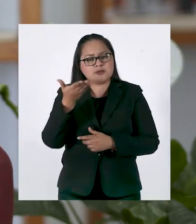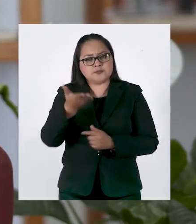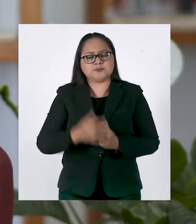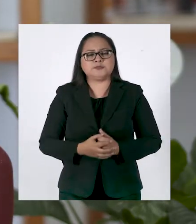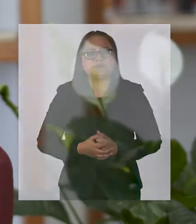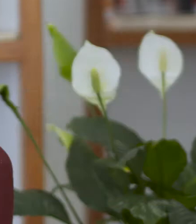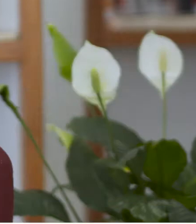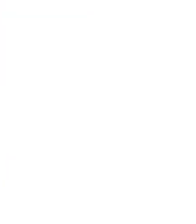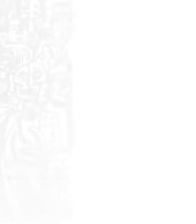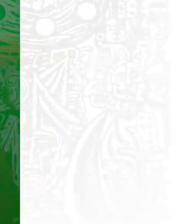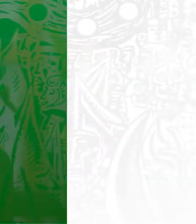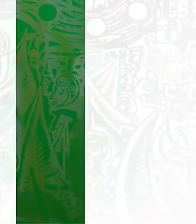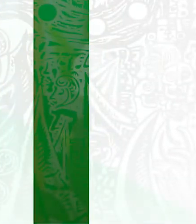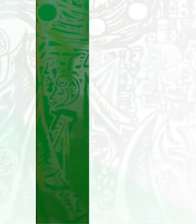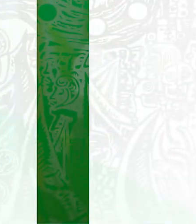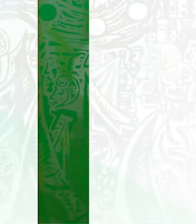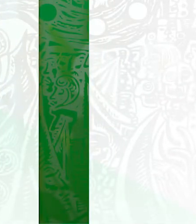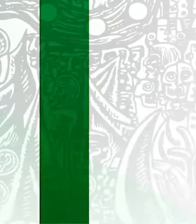ordinario de sesiones.